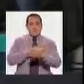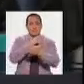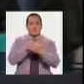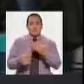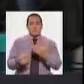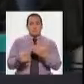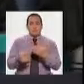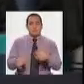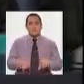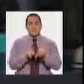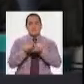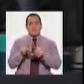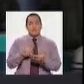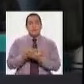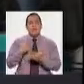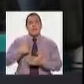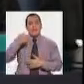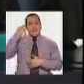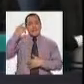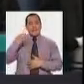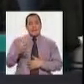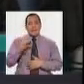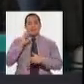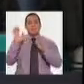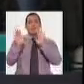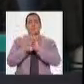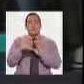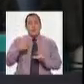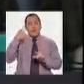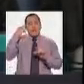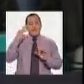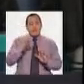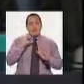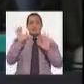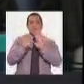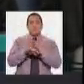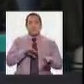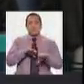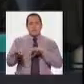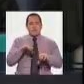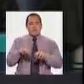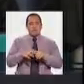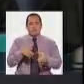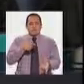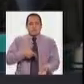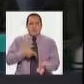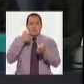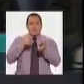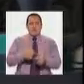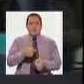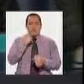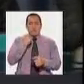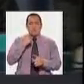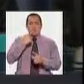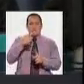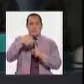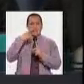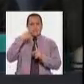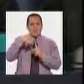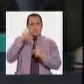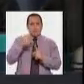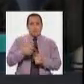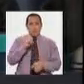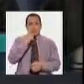tesis de la teoría de que supuestamente se había ejecutado al delincuente terrorista Tito con un